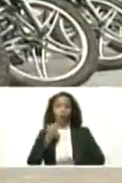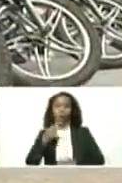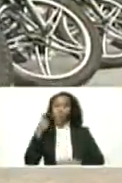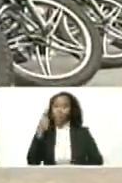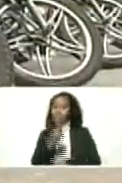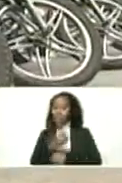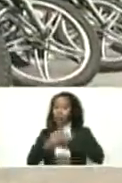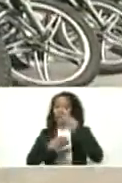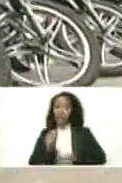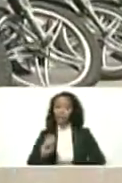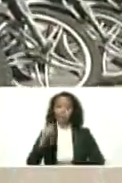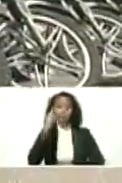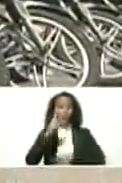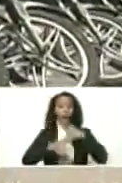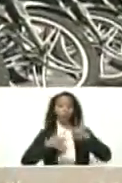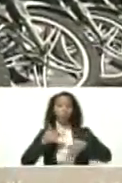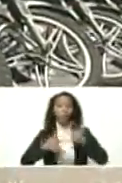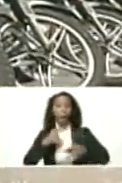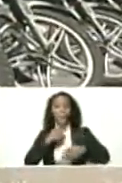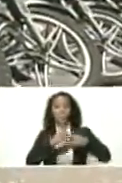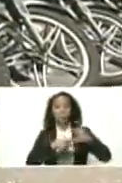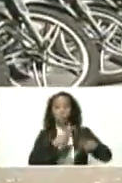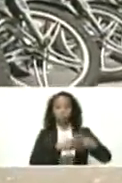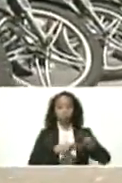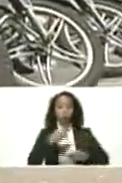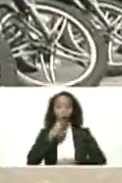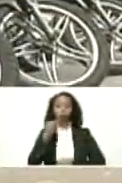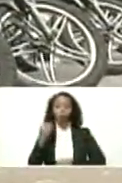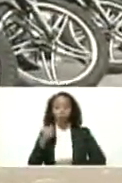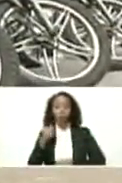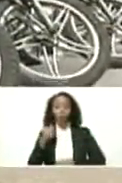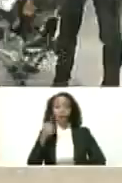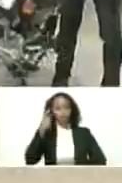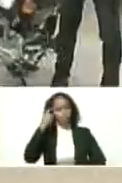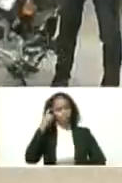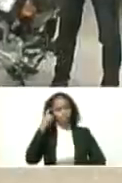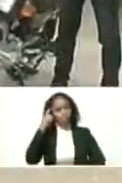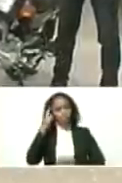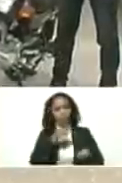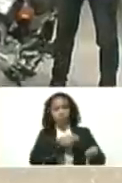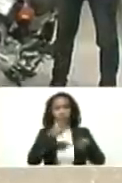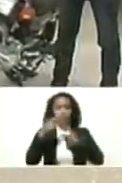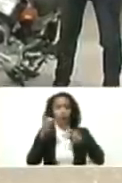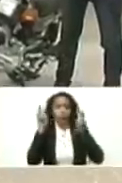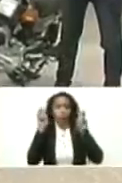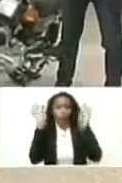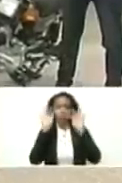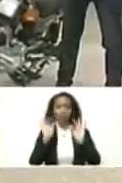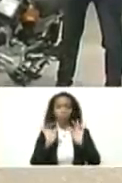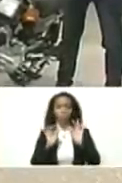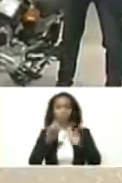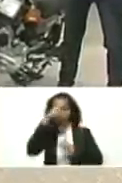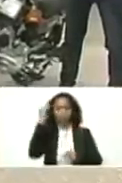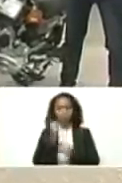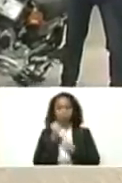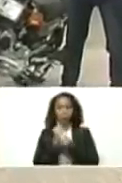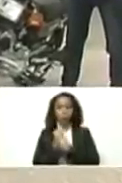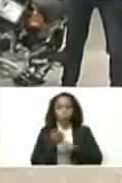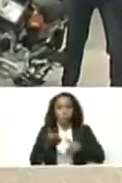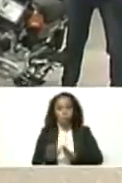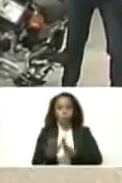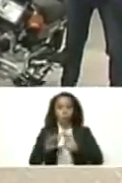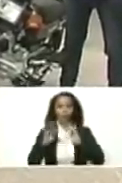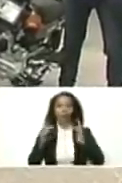la primera actividad productiva a la juventud. Y recordemos pues que el delivery es una nueva manera de empleo que ha nacido en